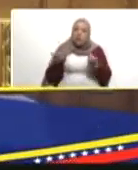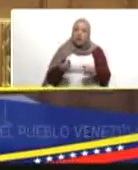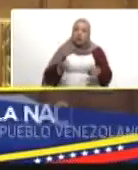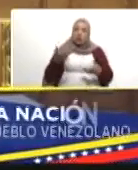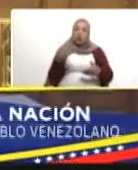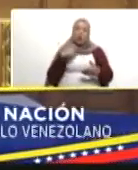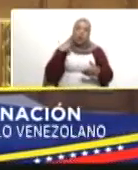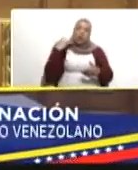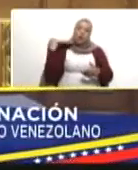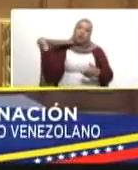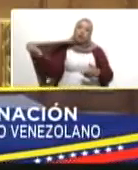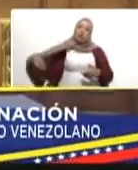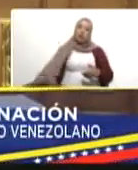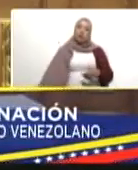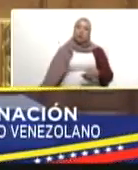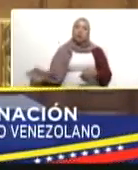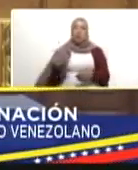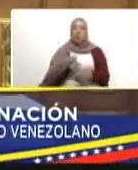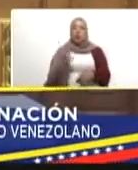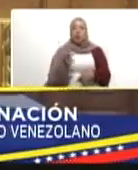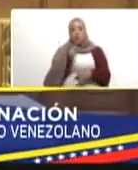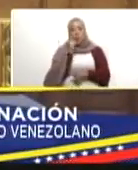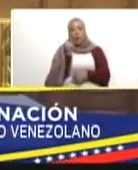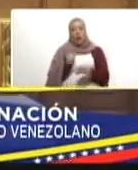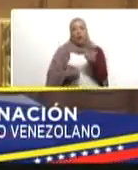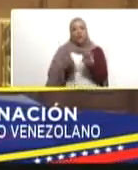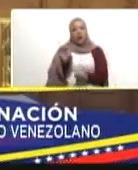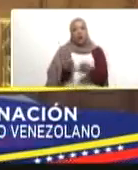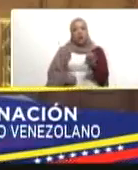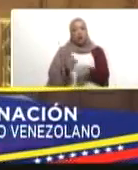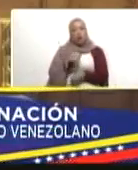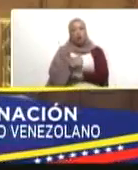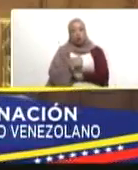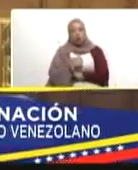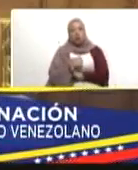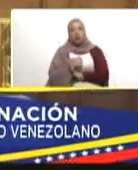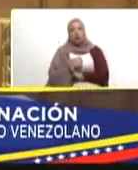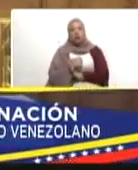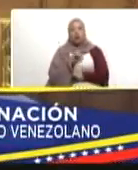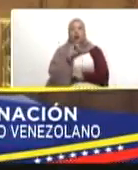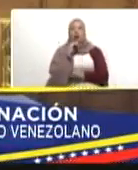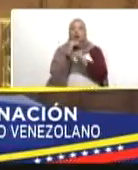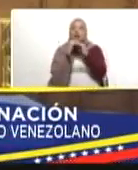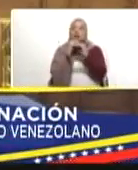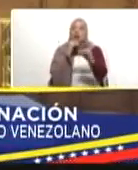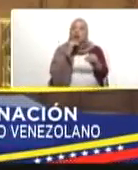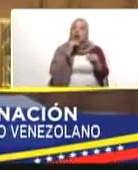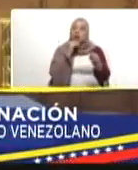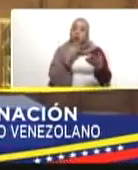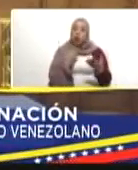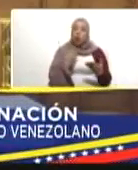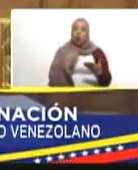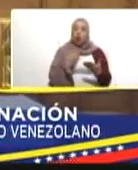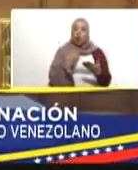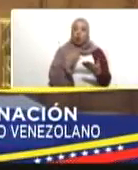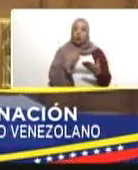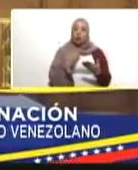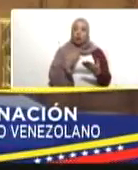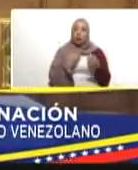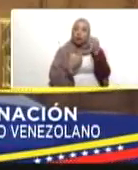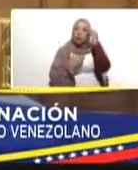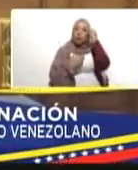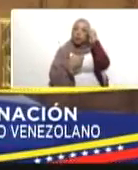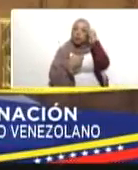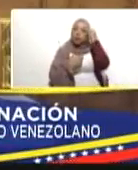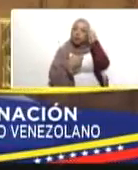información y ustedes pueden revisar lo que yo dije porque en silencio tenía que ser